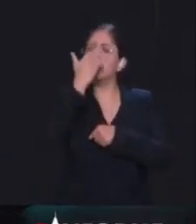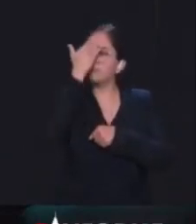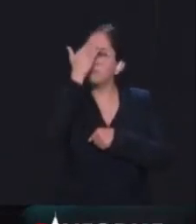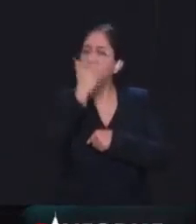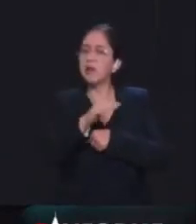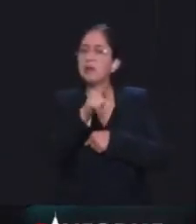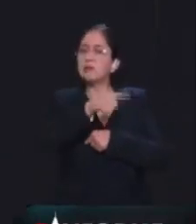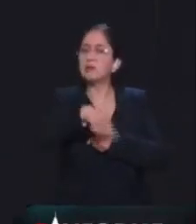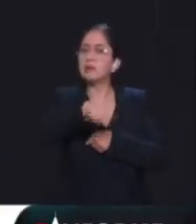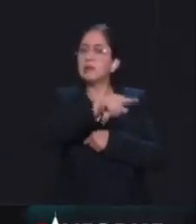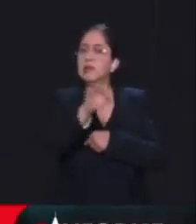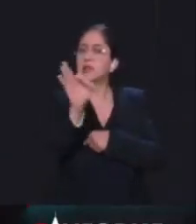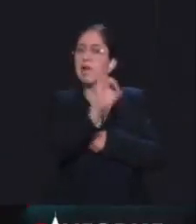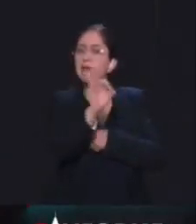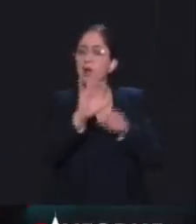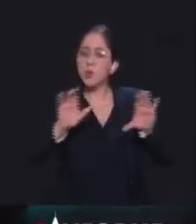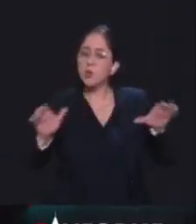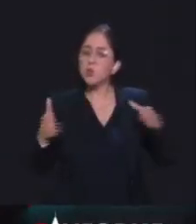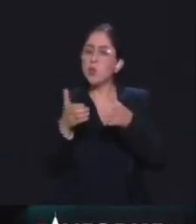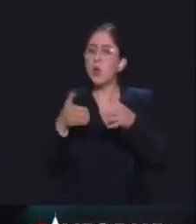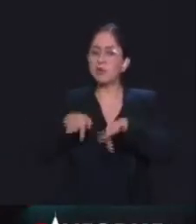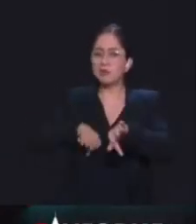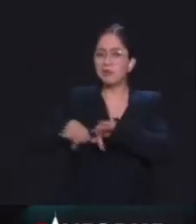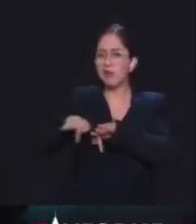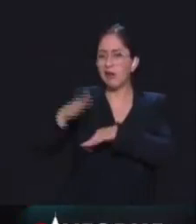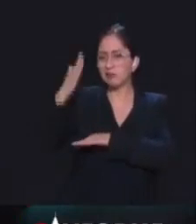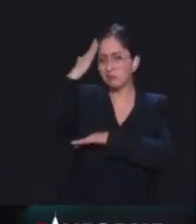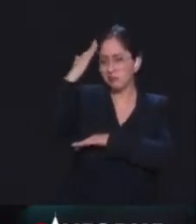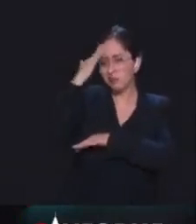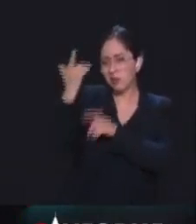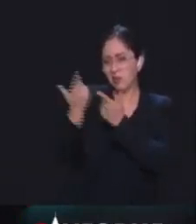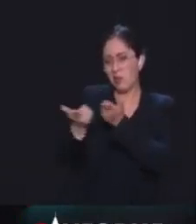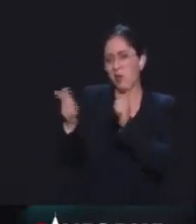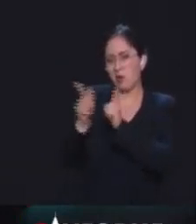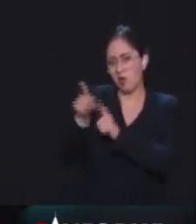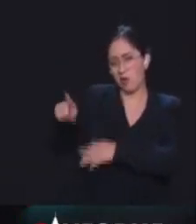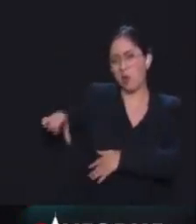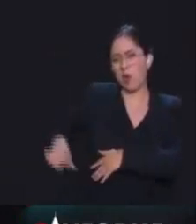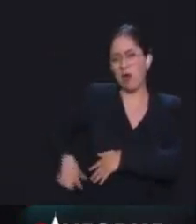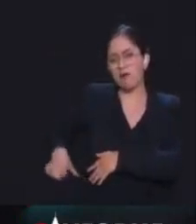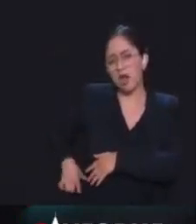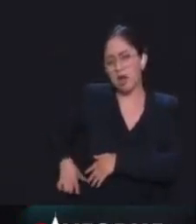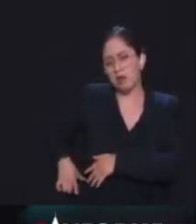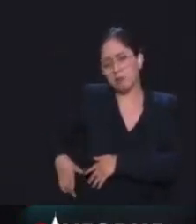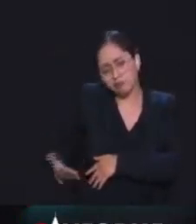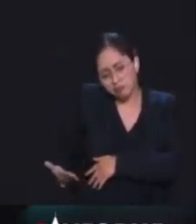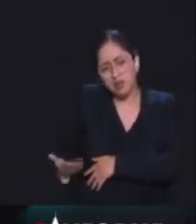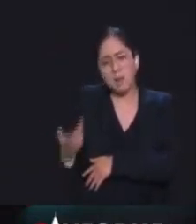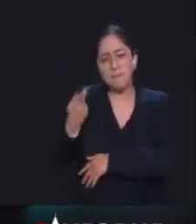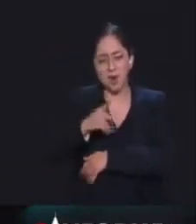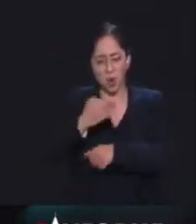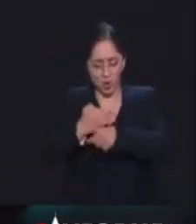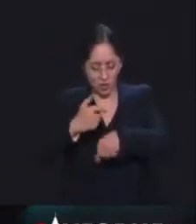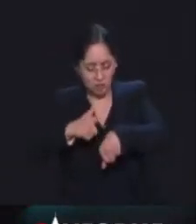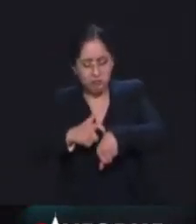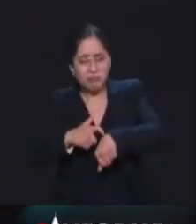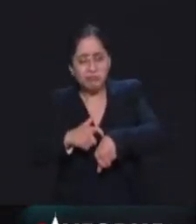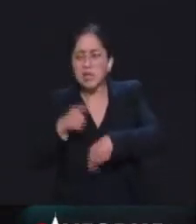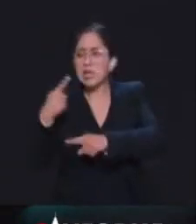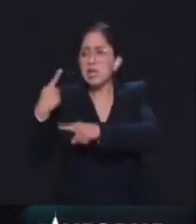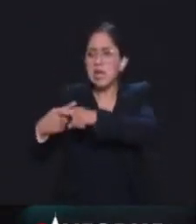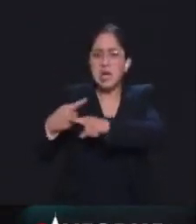de ser parte del gabinete. Vamos, para ser honestos. Hasta estas horas, el gabinete es uno de los